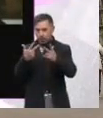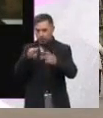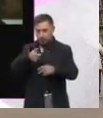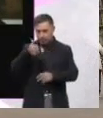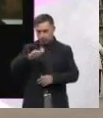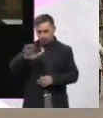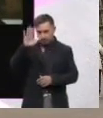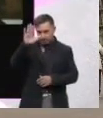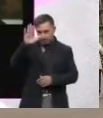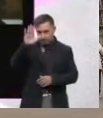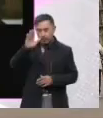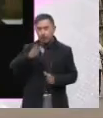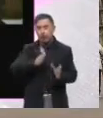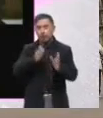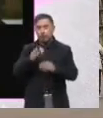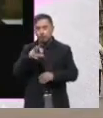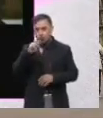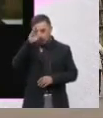¿En contra?